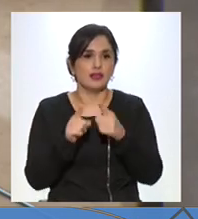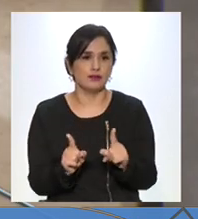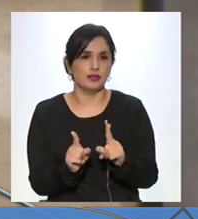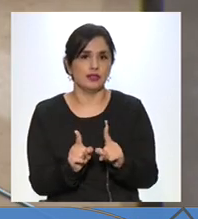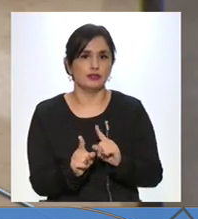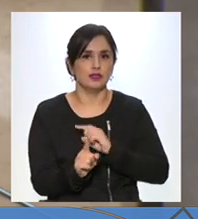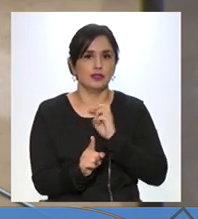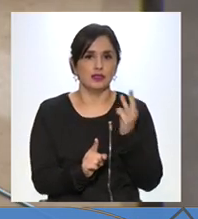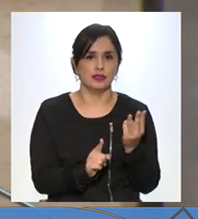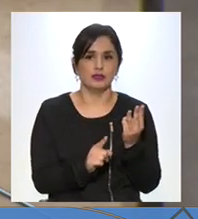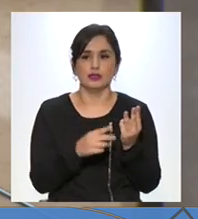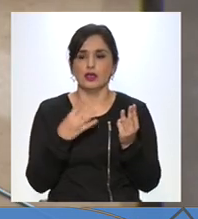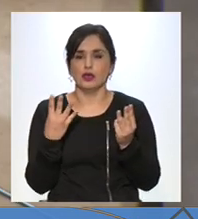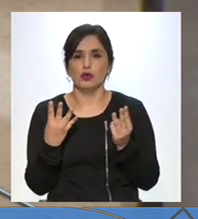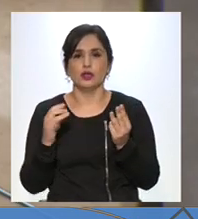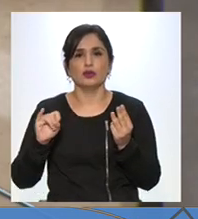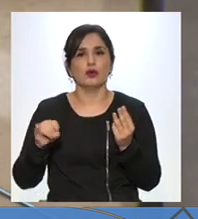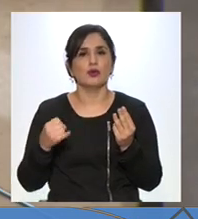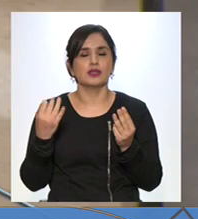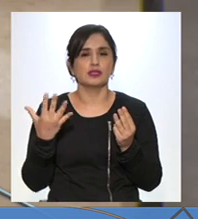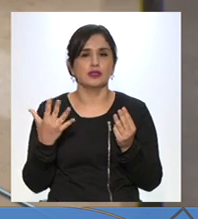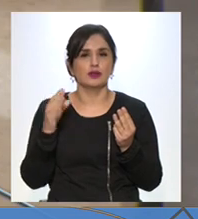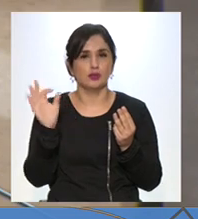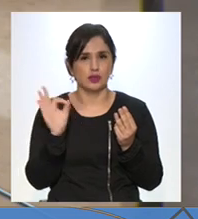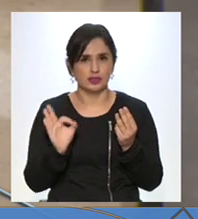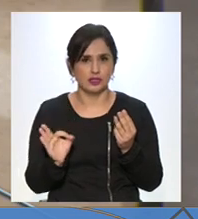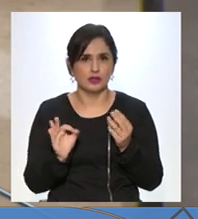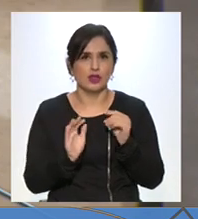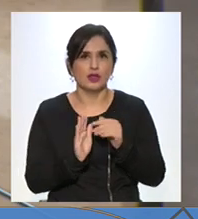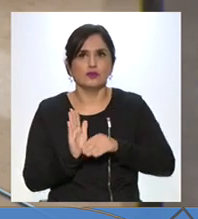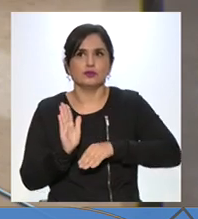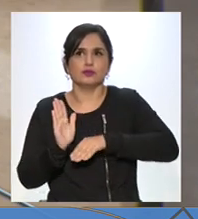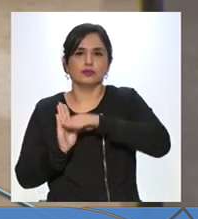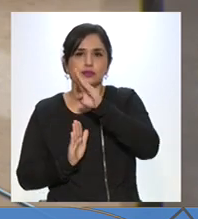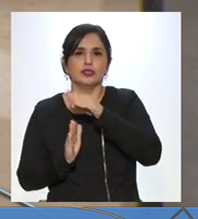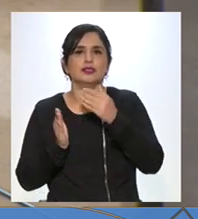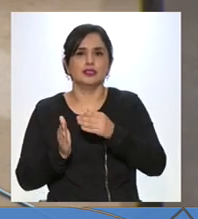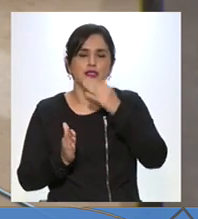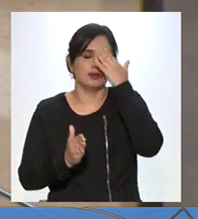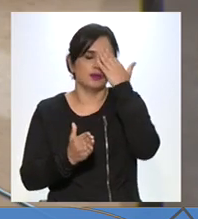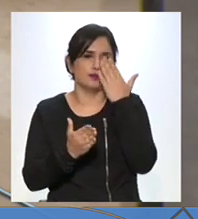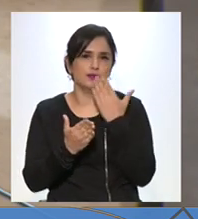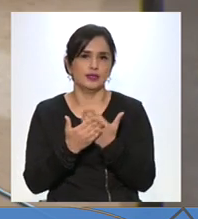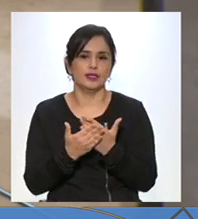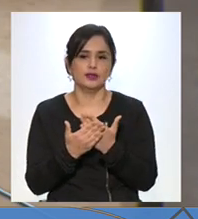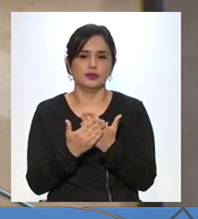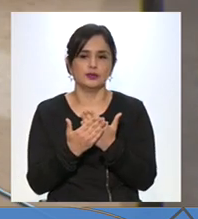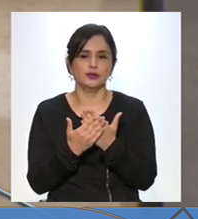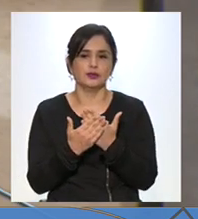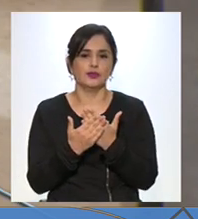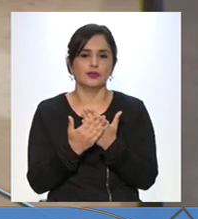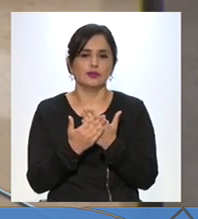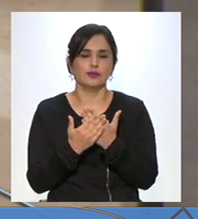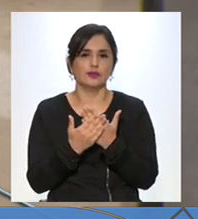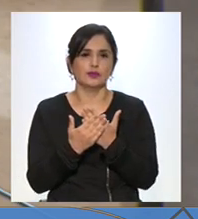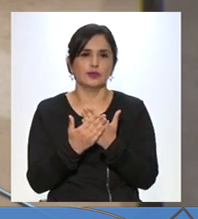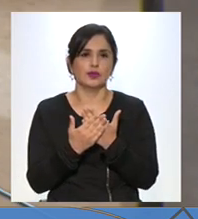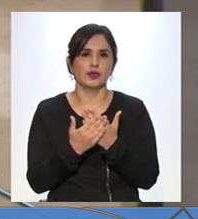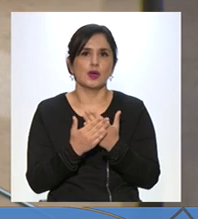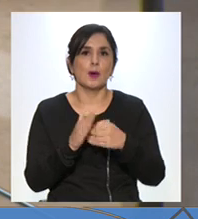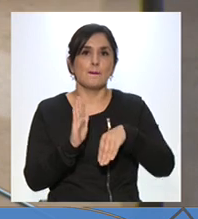3 y el 4,5%. De ahí para arriba ya sí estamos enfrentando el efecto de la mayor